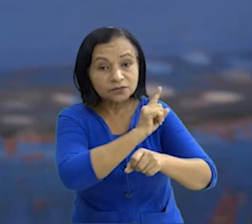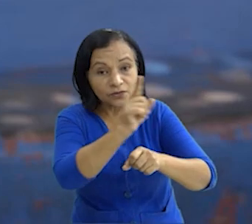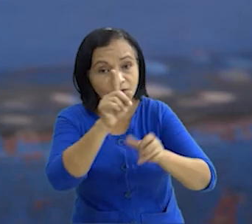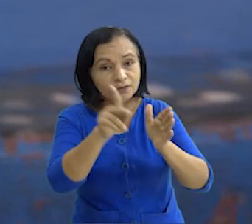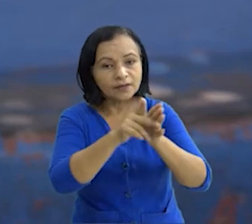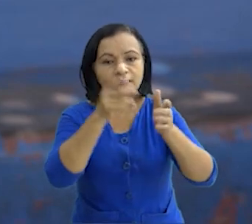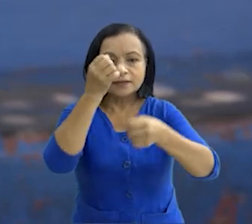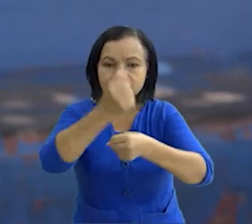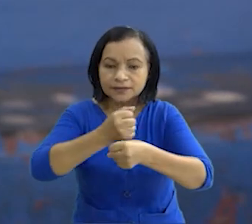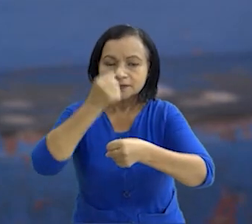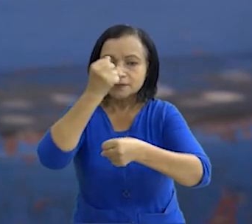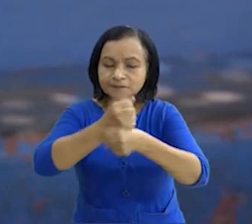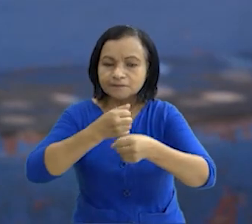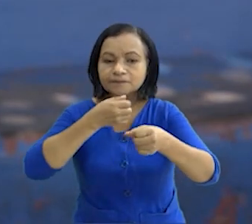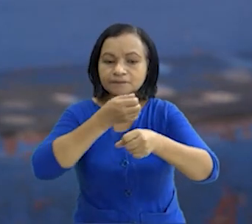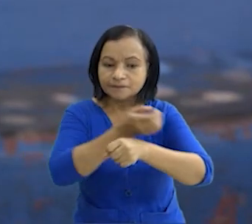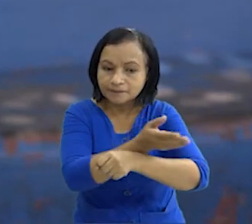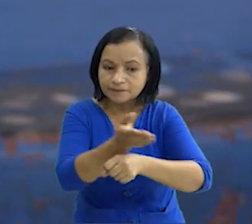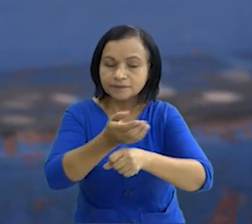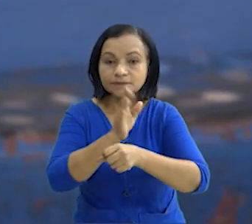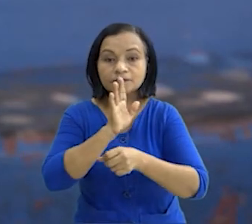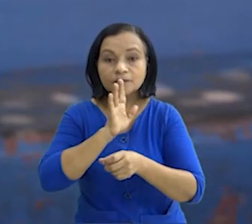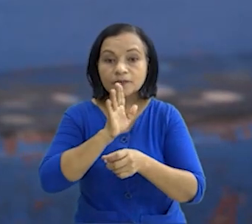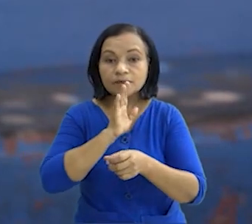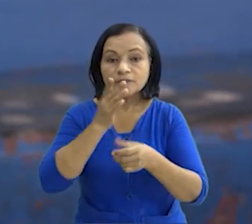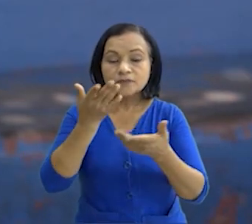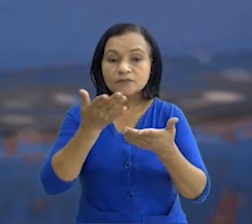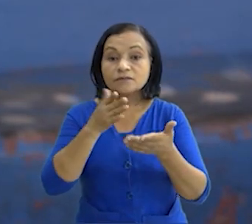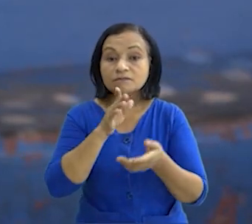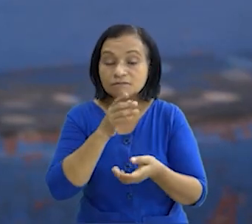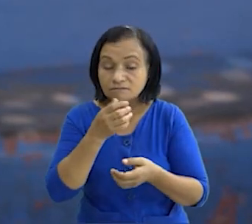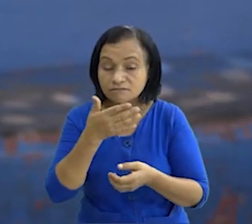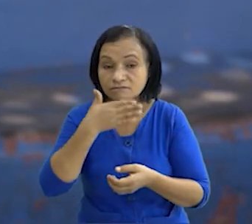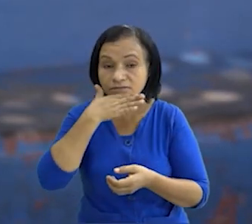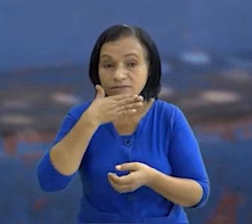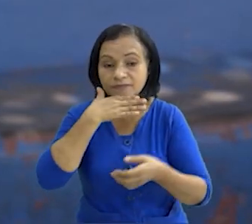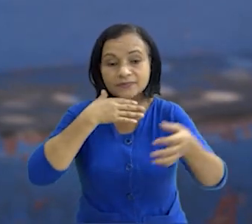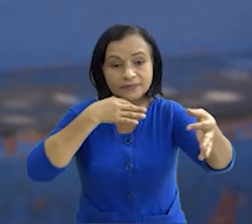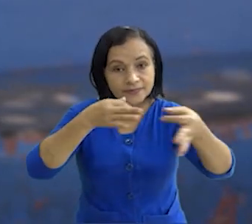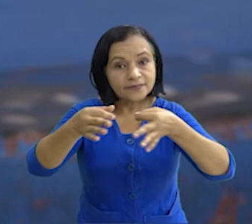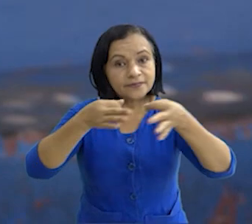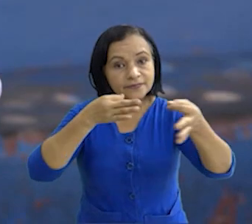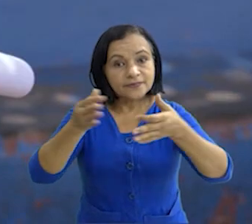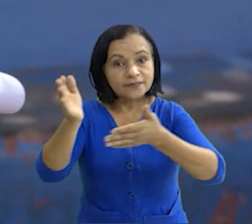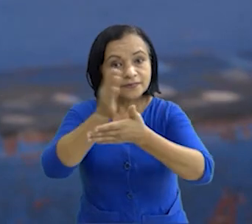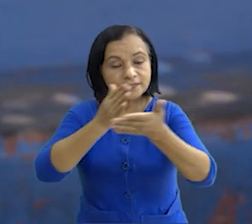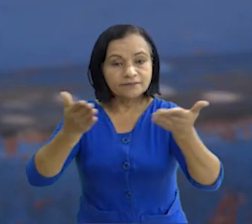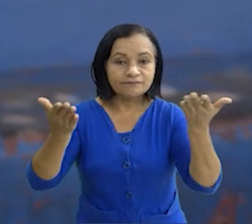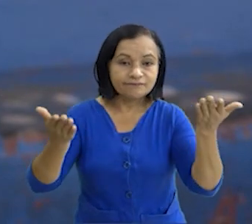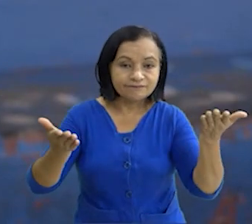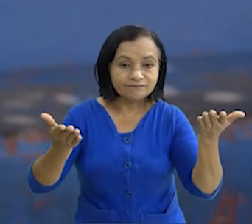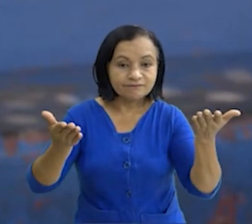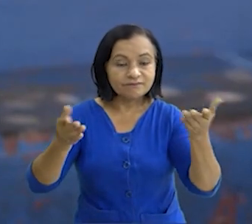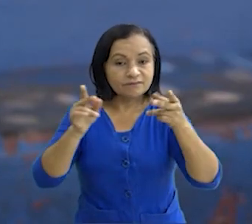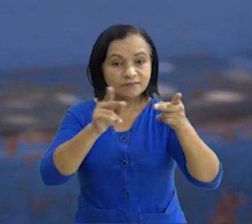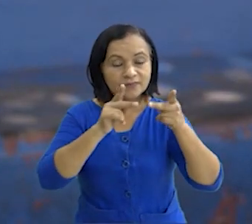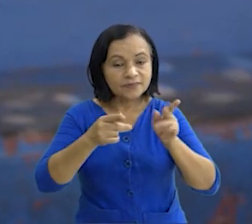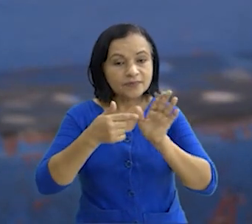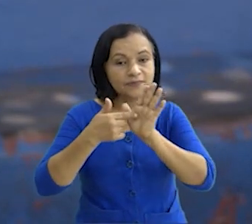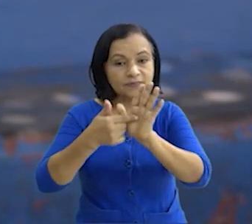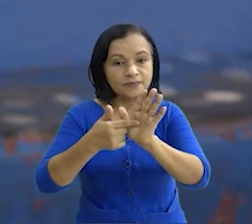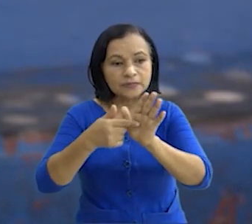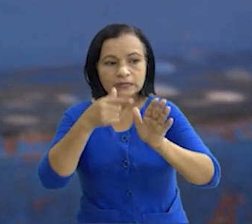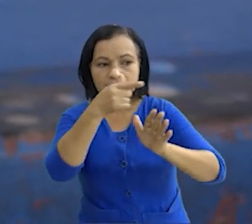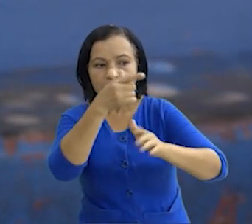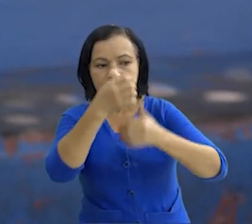hay que estar trabajando, hay que convencerlo, hay que hablarle. Cuesta eso, explicarle. Y a veces, desgraciadamente, el peor ejemplo es cuando